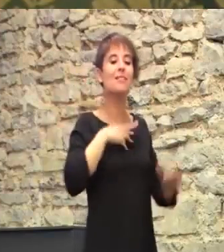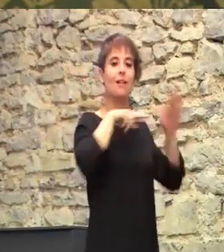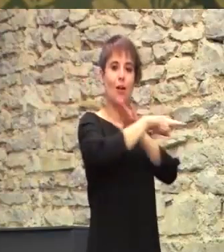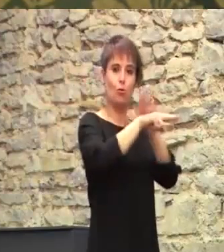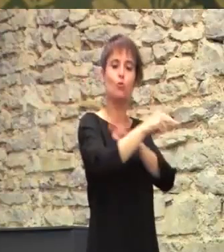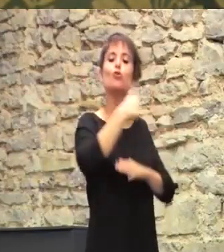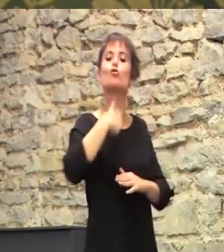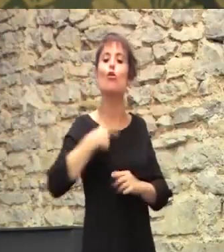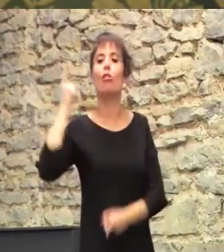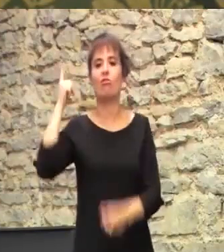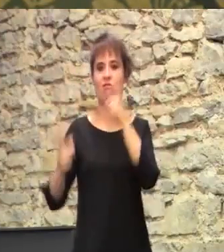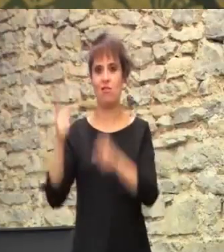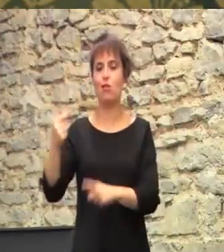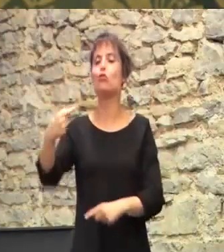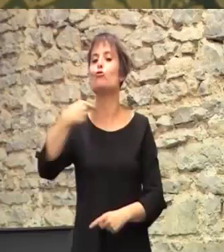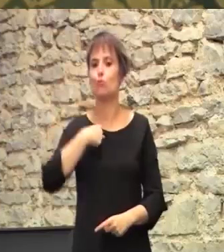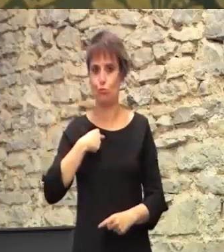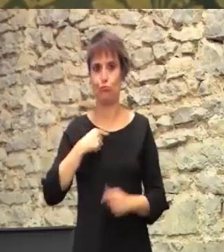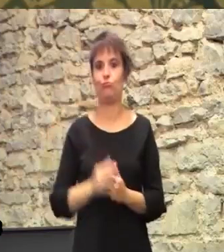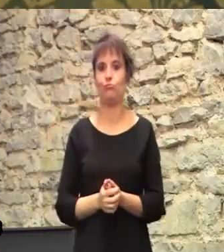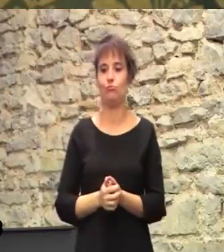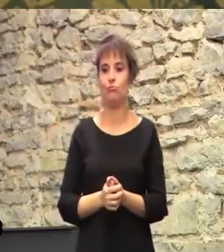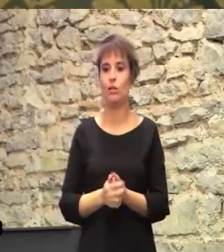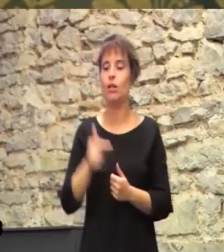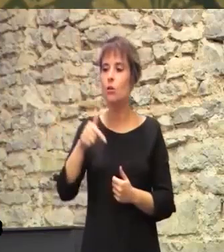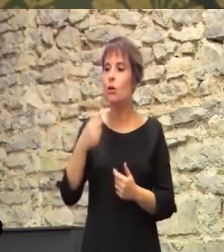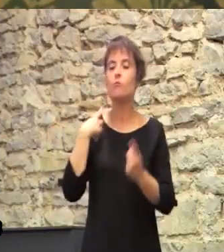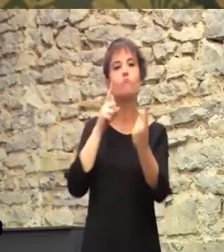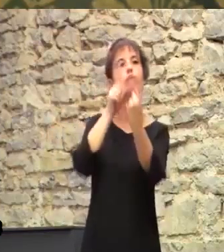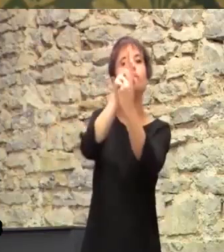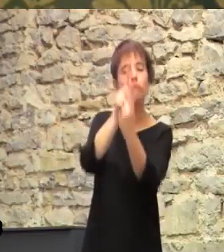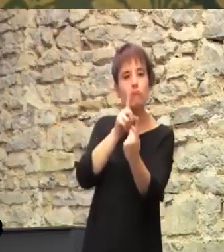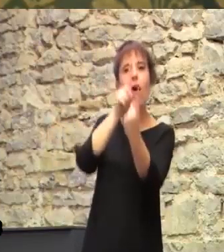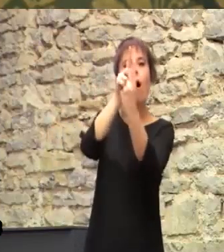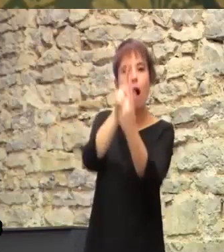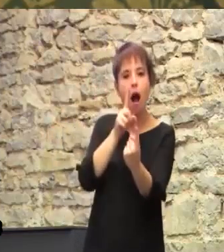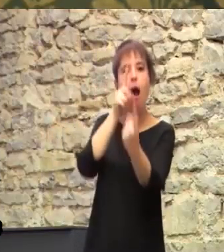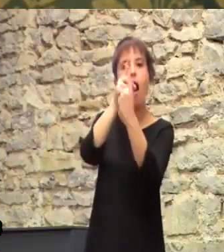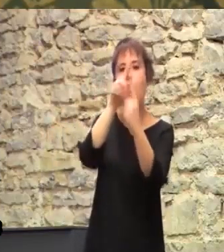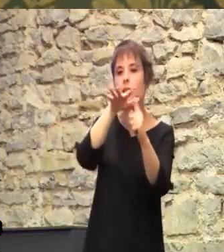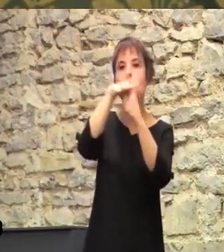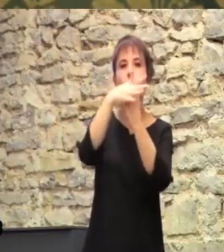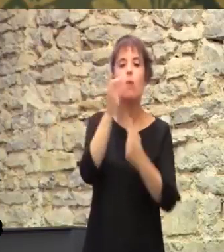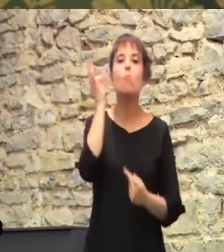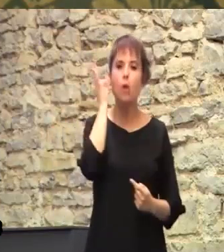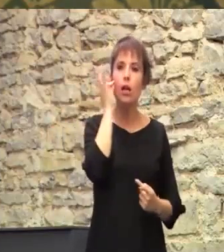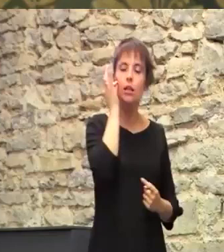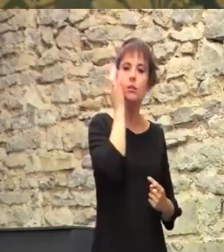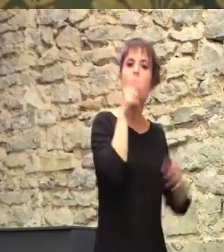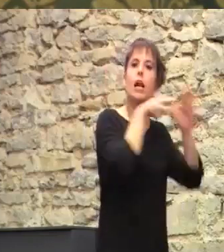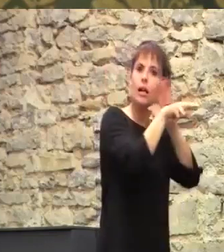y tomar una decisión sobre ellos y me encontré con muchas situaciones en donde las mujeres tenían los recursos